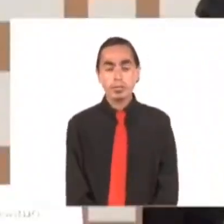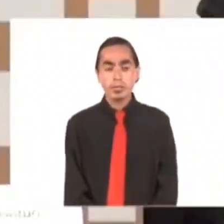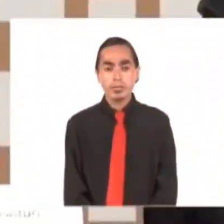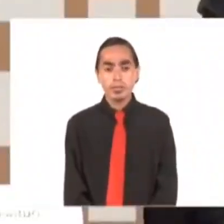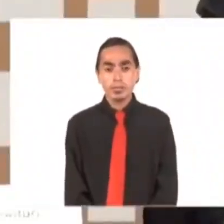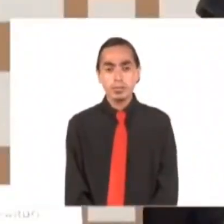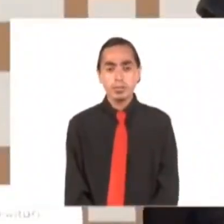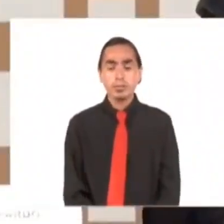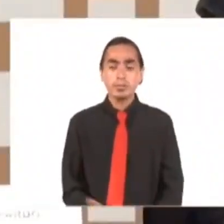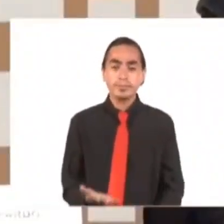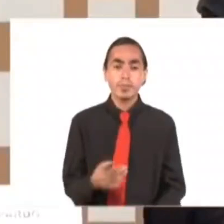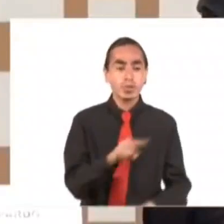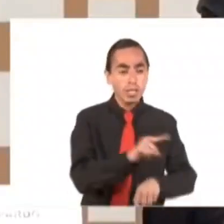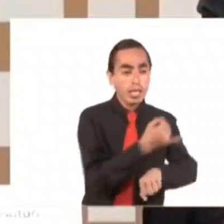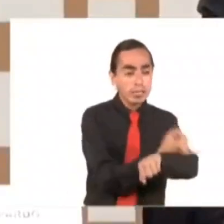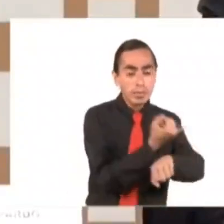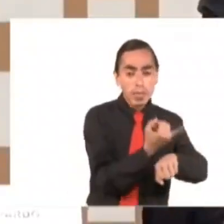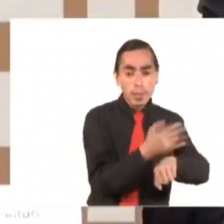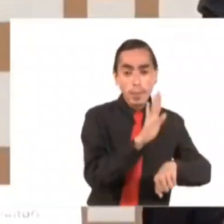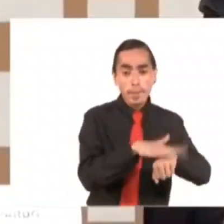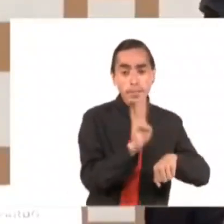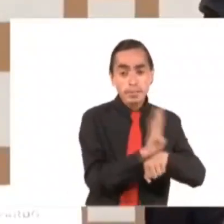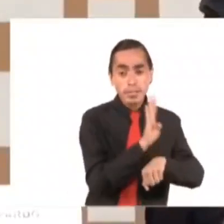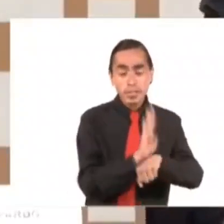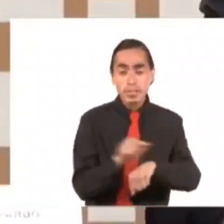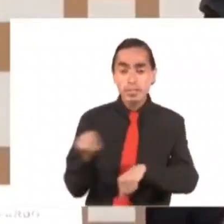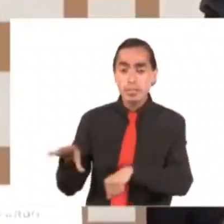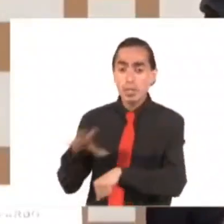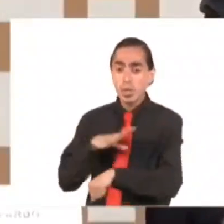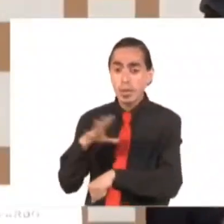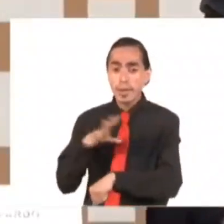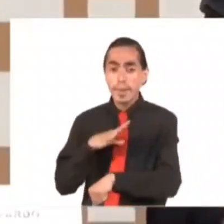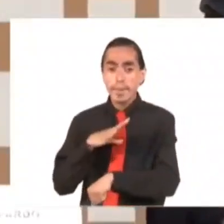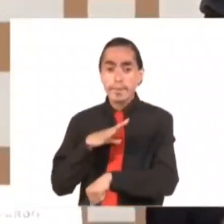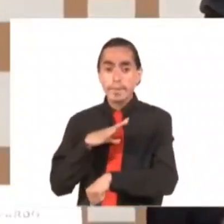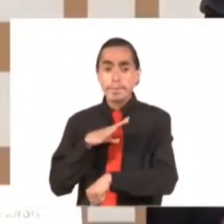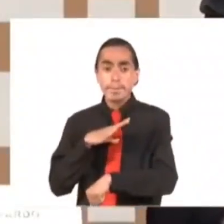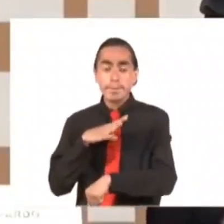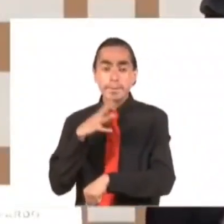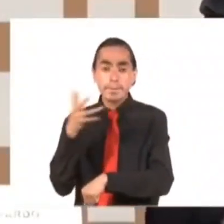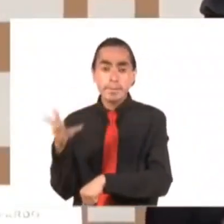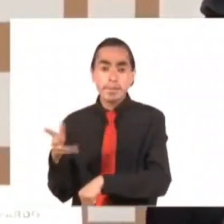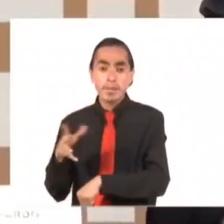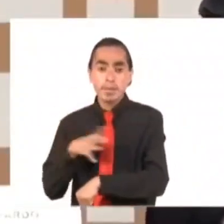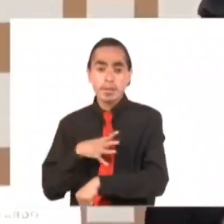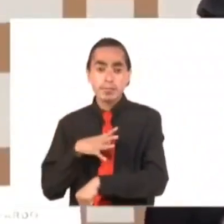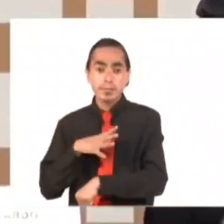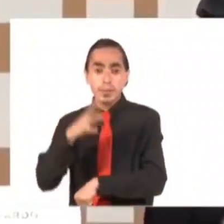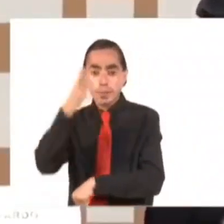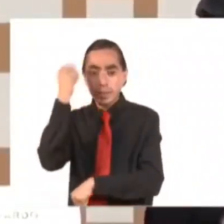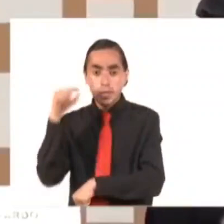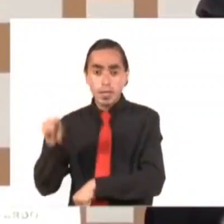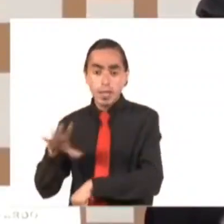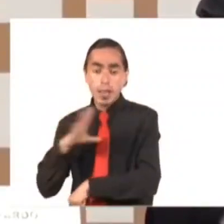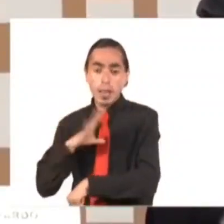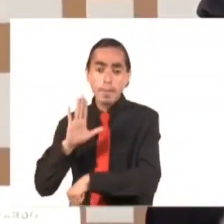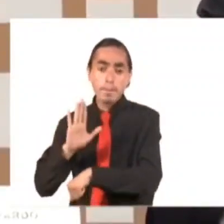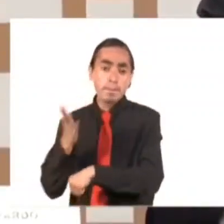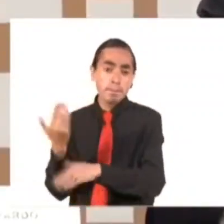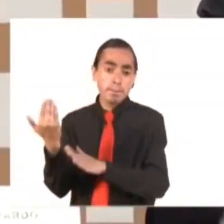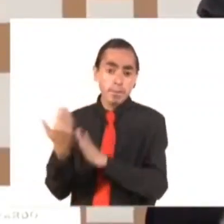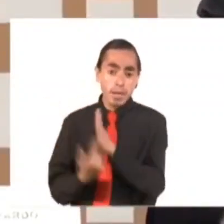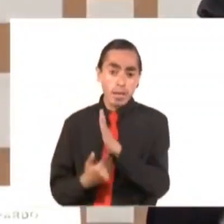respecto a Miguel Hidalgo en términos de mapas de desarrollo de la ciudad y de consideraciones que vienen